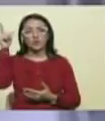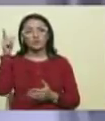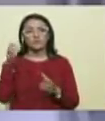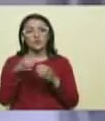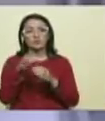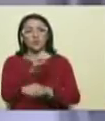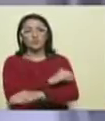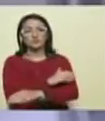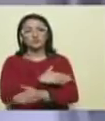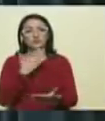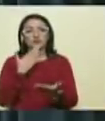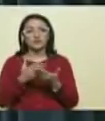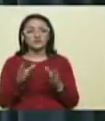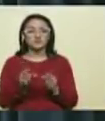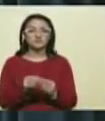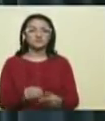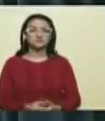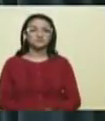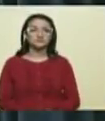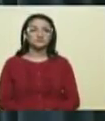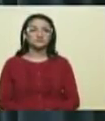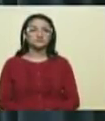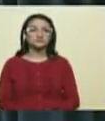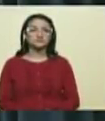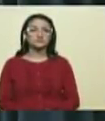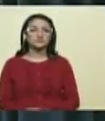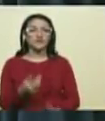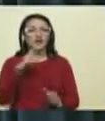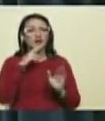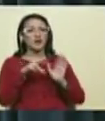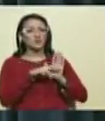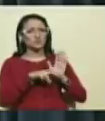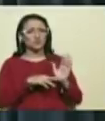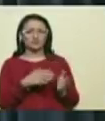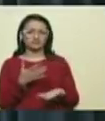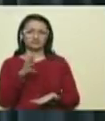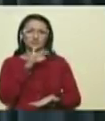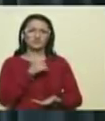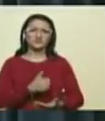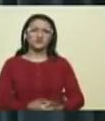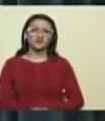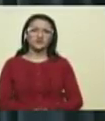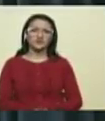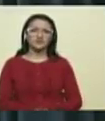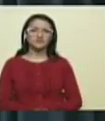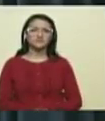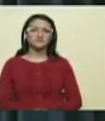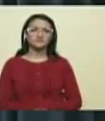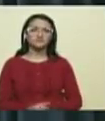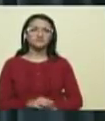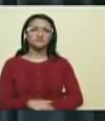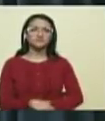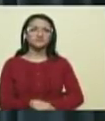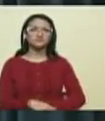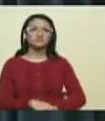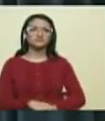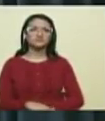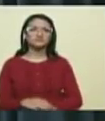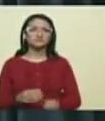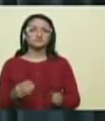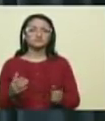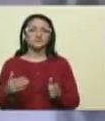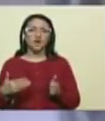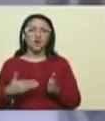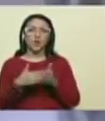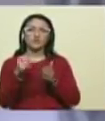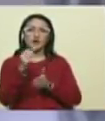oposición? Gracias. ¿Cómo no? Muy rápidamente, esa resolución no existe, Fabiana, no existe porque contraviene la carta